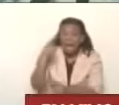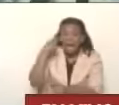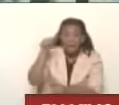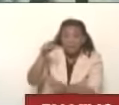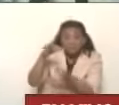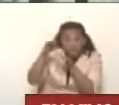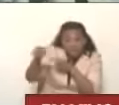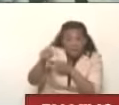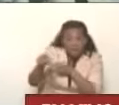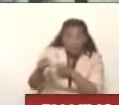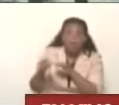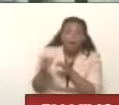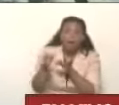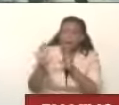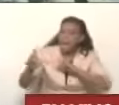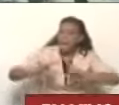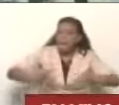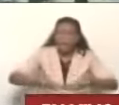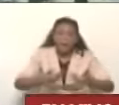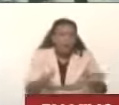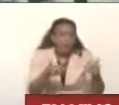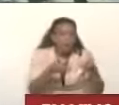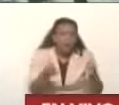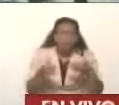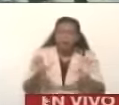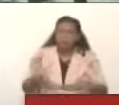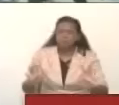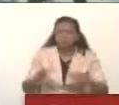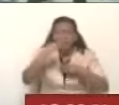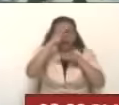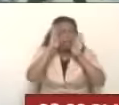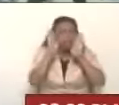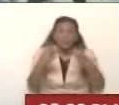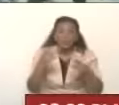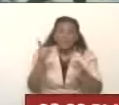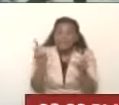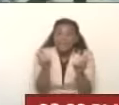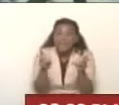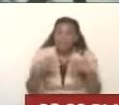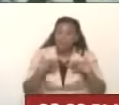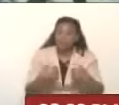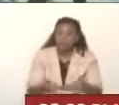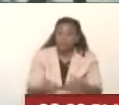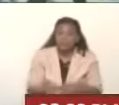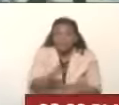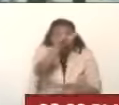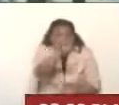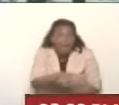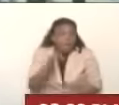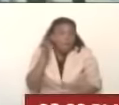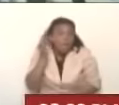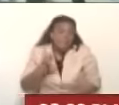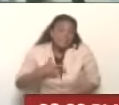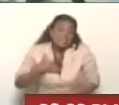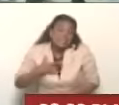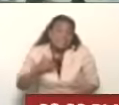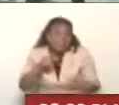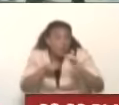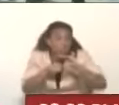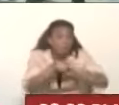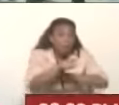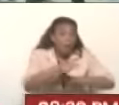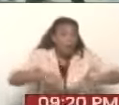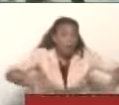ir activando instancias de atención de la salud, que la mujer tenga allí